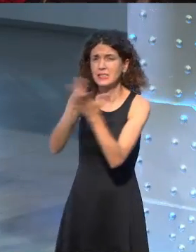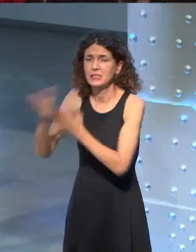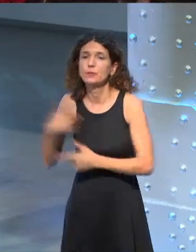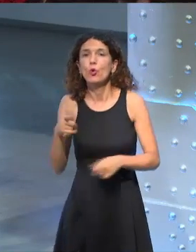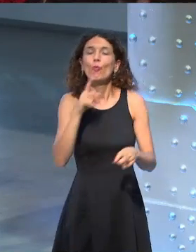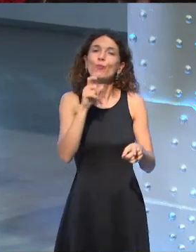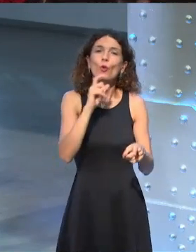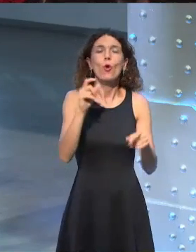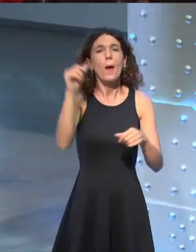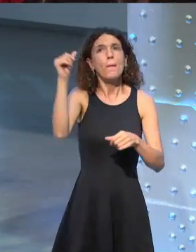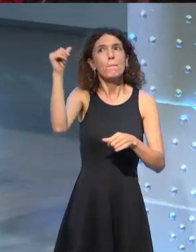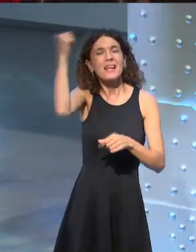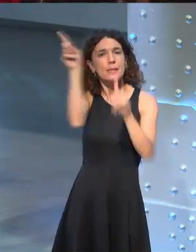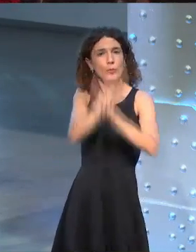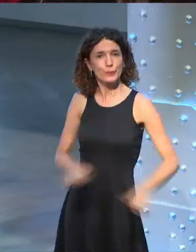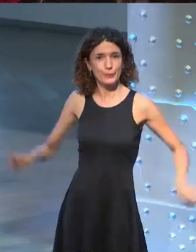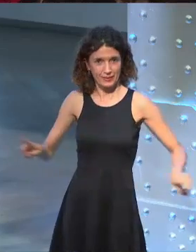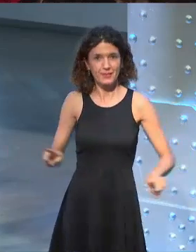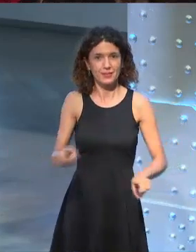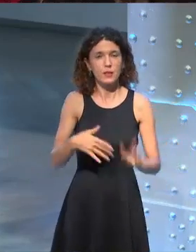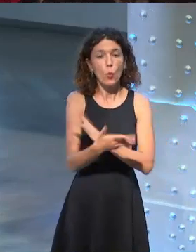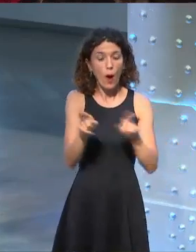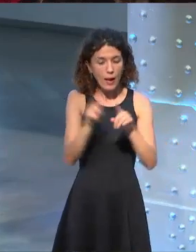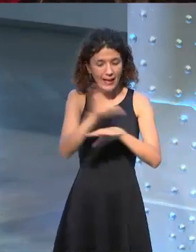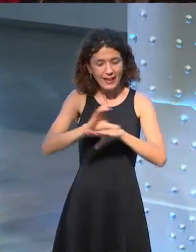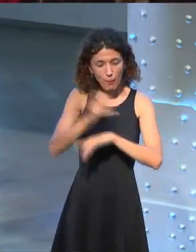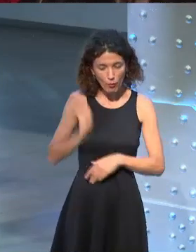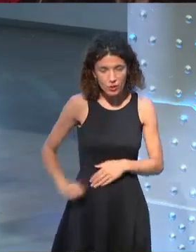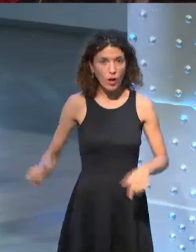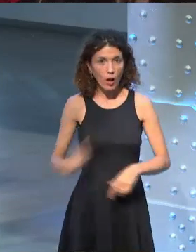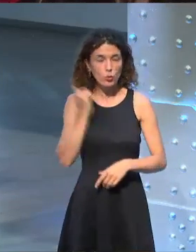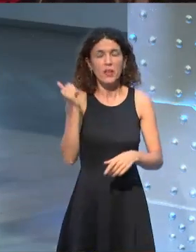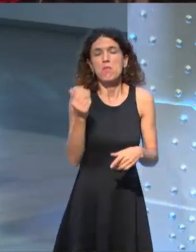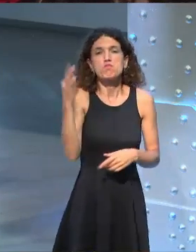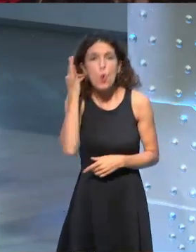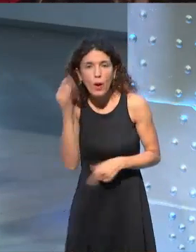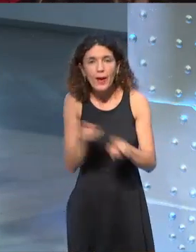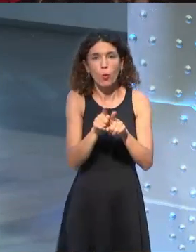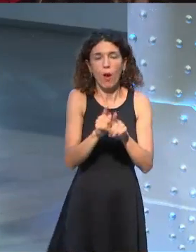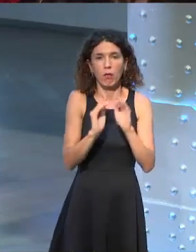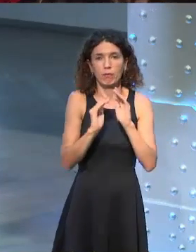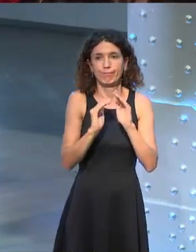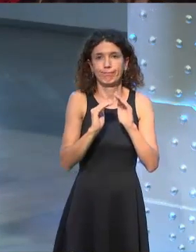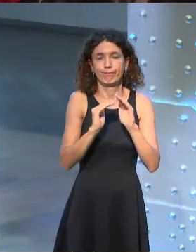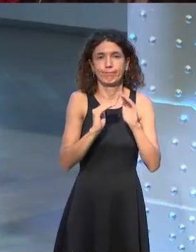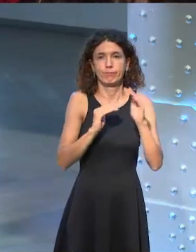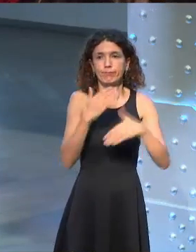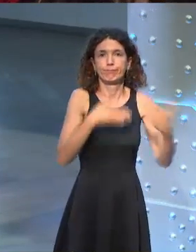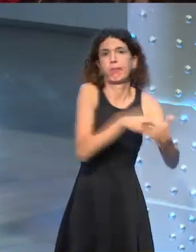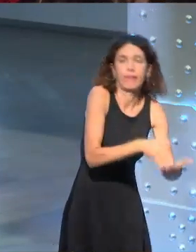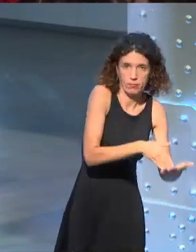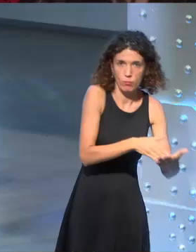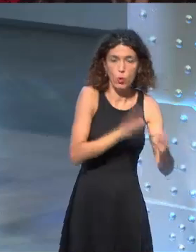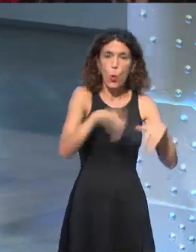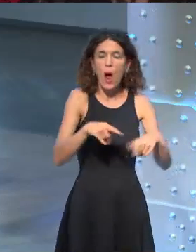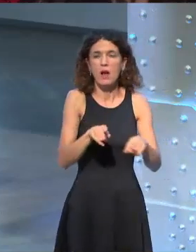de los micromachismos, que son los que hacen que la carrera profesional casualmente de una mujer se venga truncada a la mitad y nunca acceda,